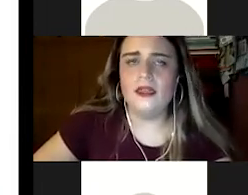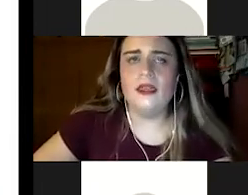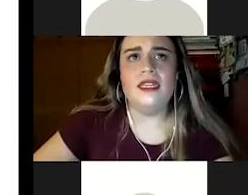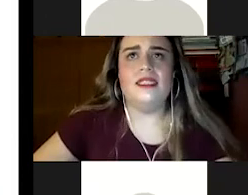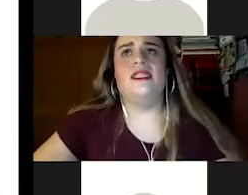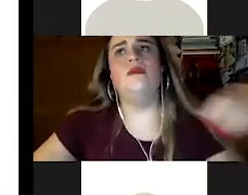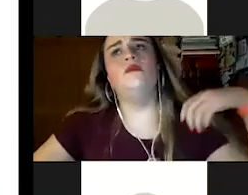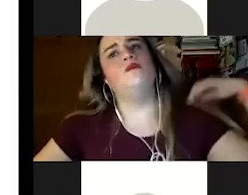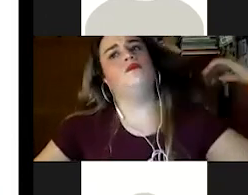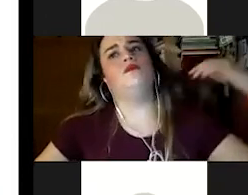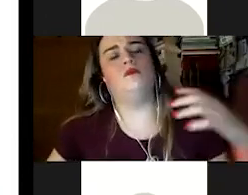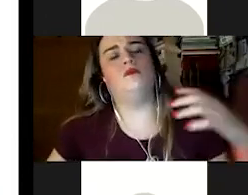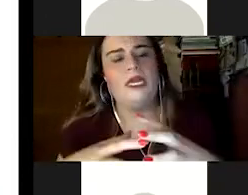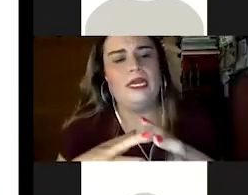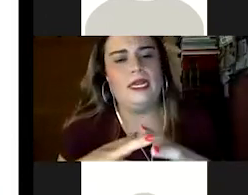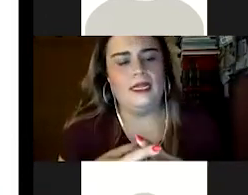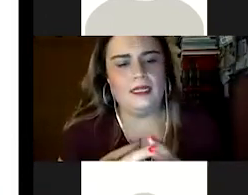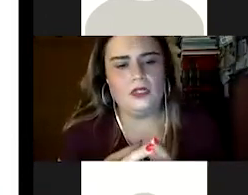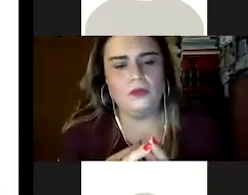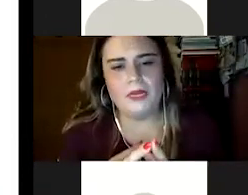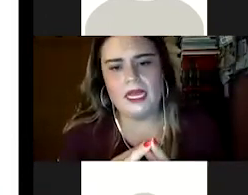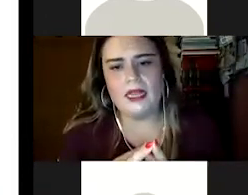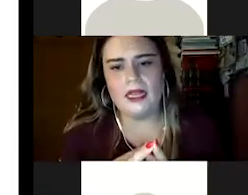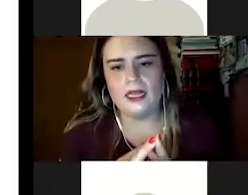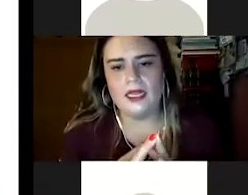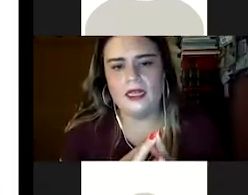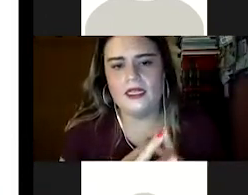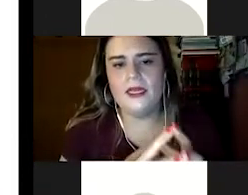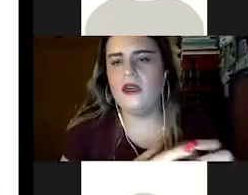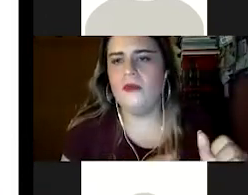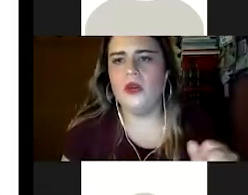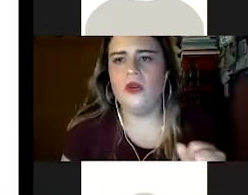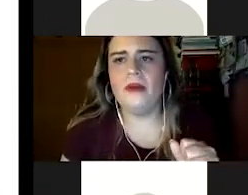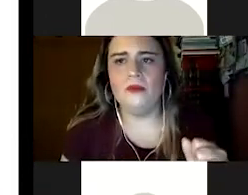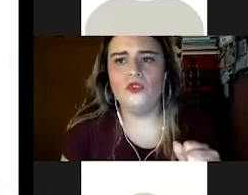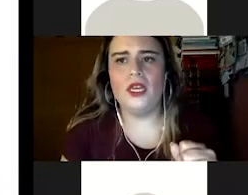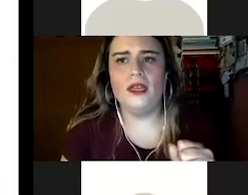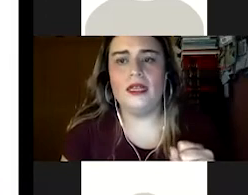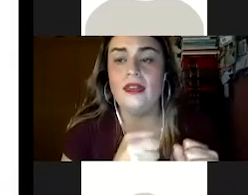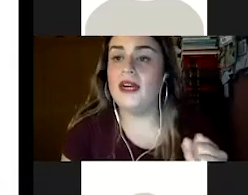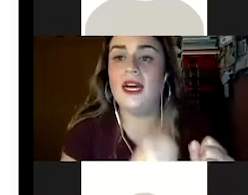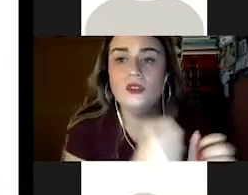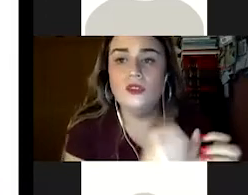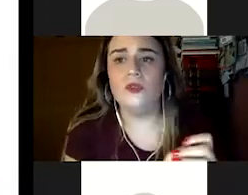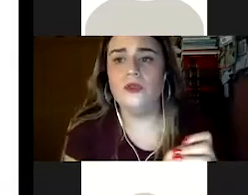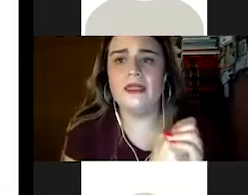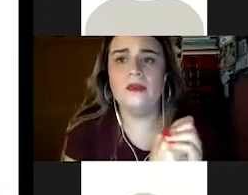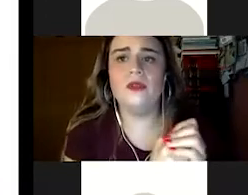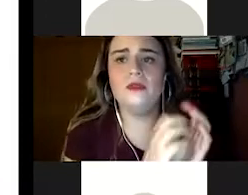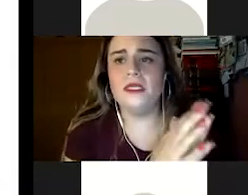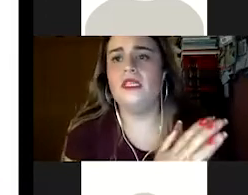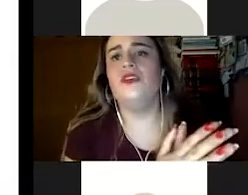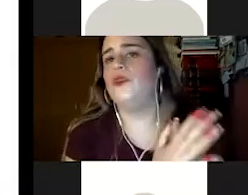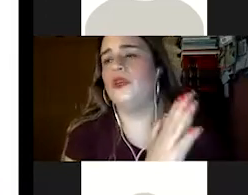2030. Les decía en la sesión pasada que si bien a lo mejor vamos a trabajar sobre un objetivo